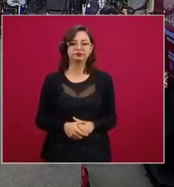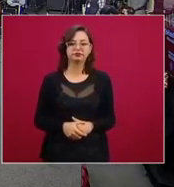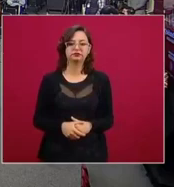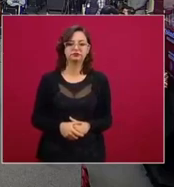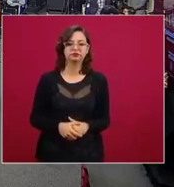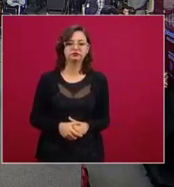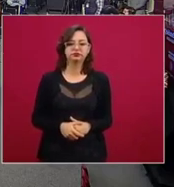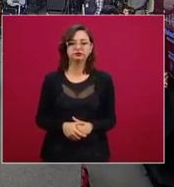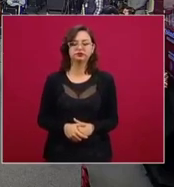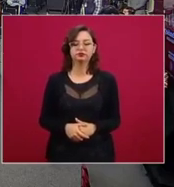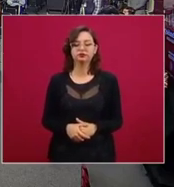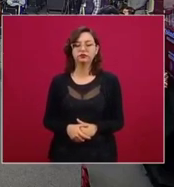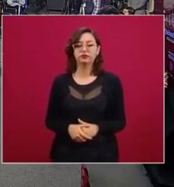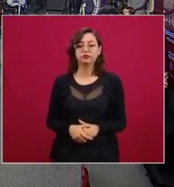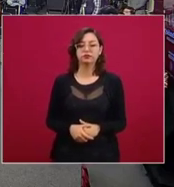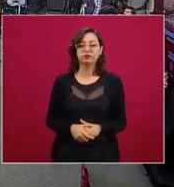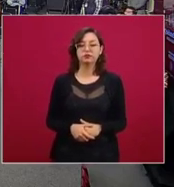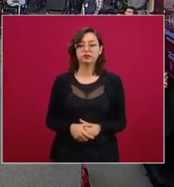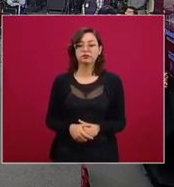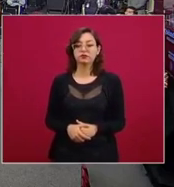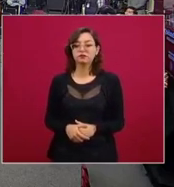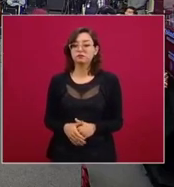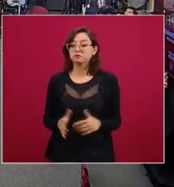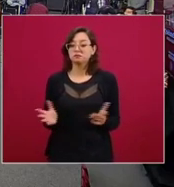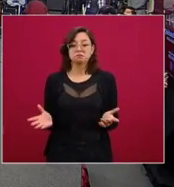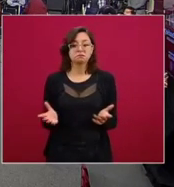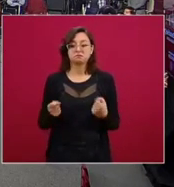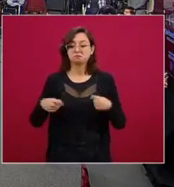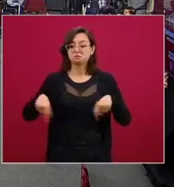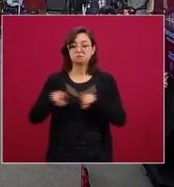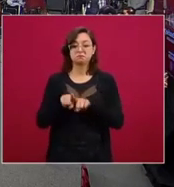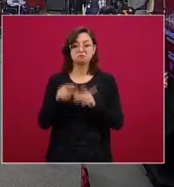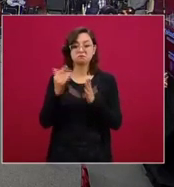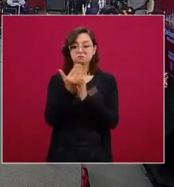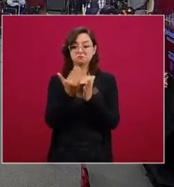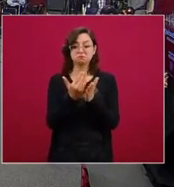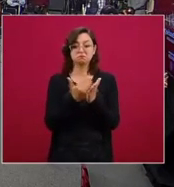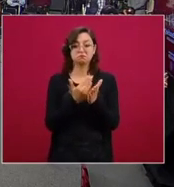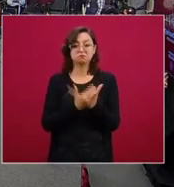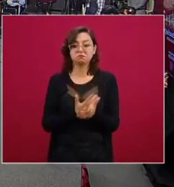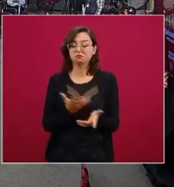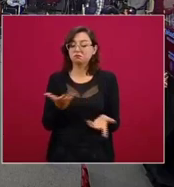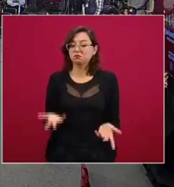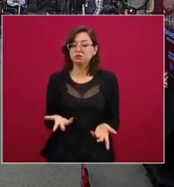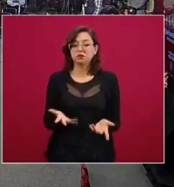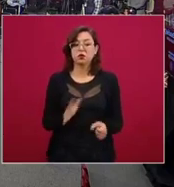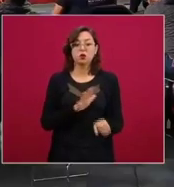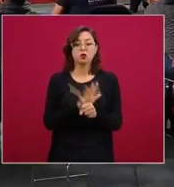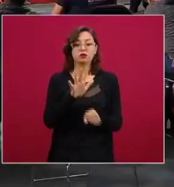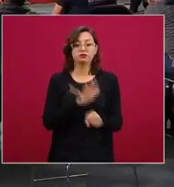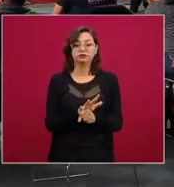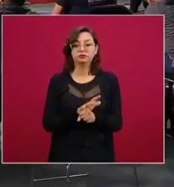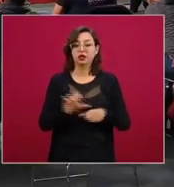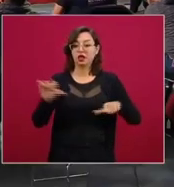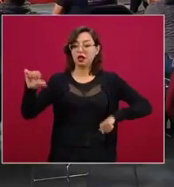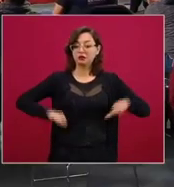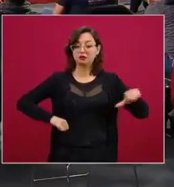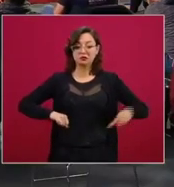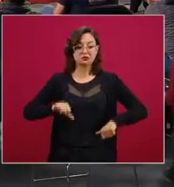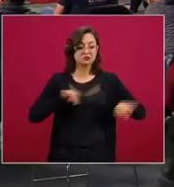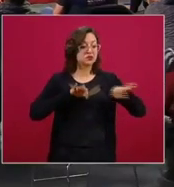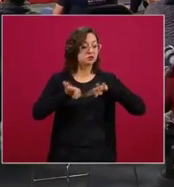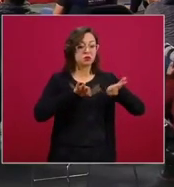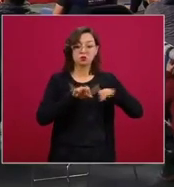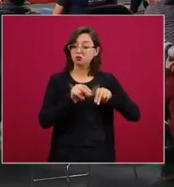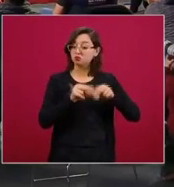escolar los concluye el 17 de julio, ¿eso qué significa? Si es la suspensión si termina, temporal si termina el 17 de julio, laboral no que esencial,